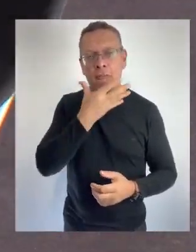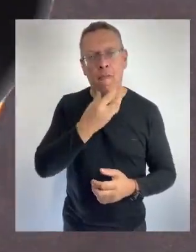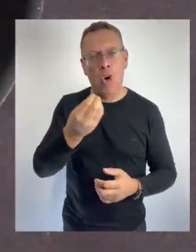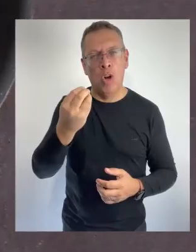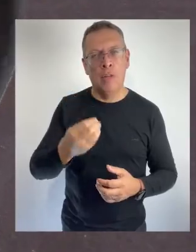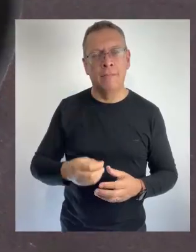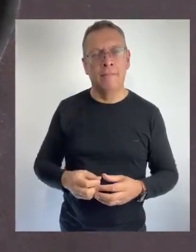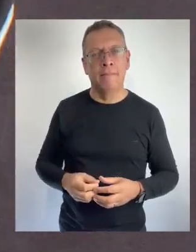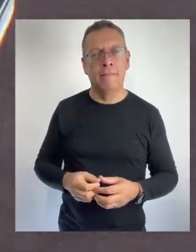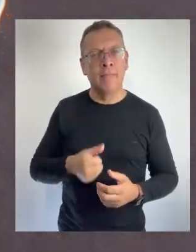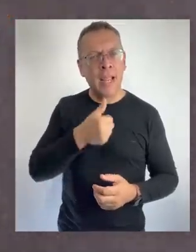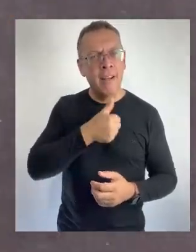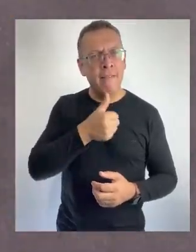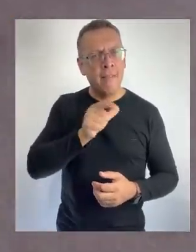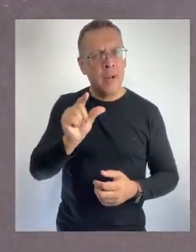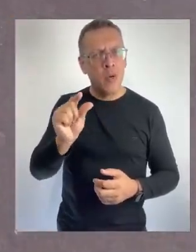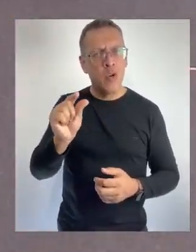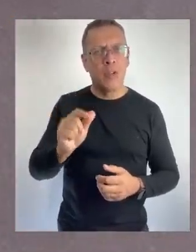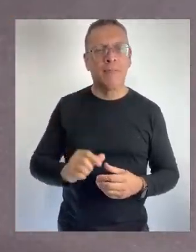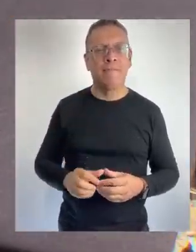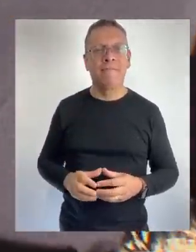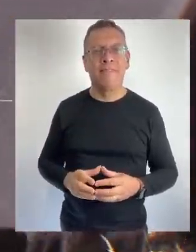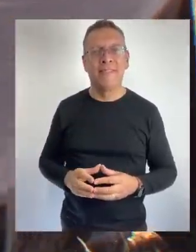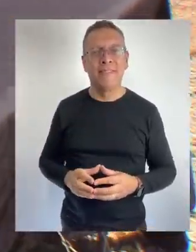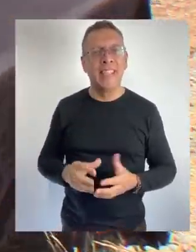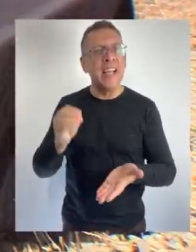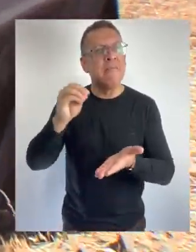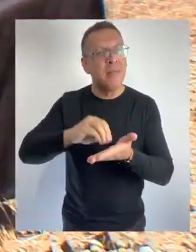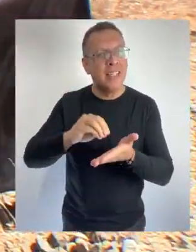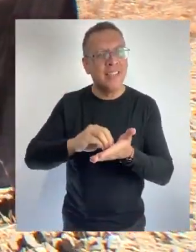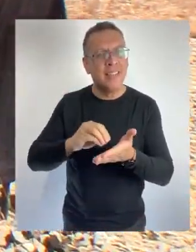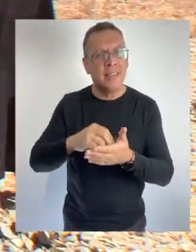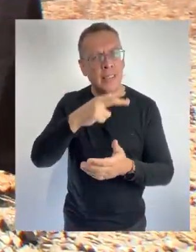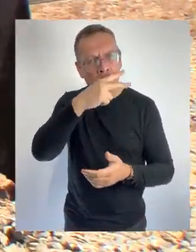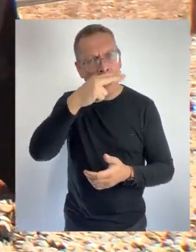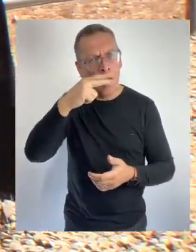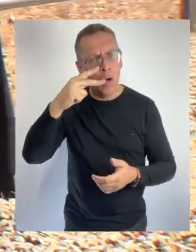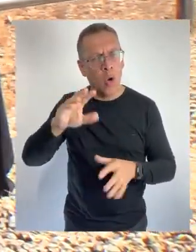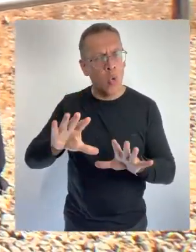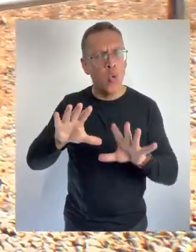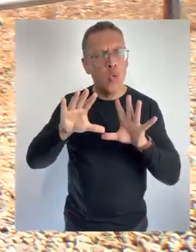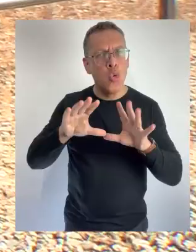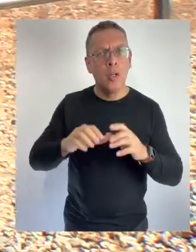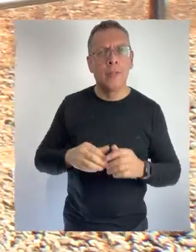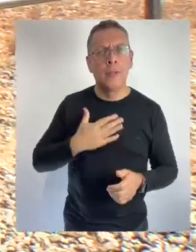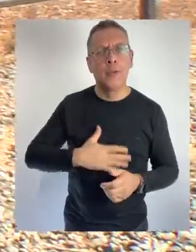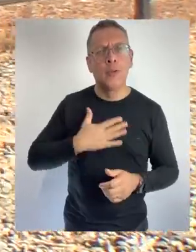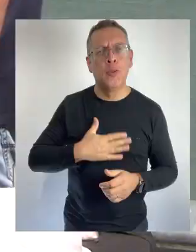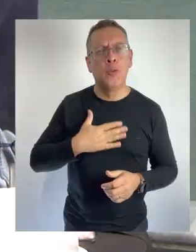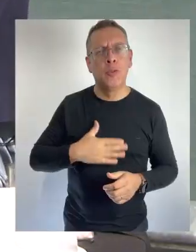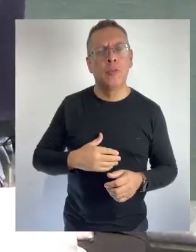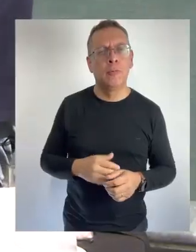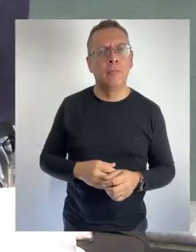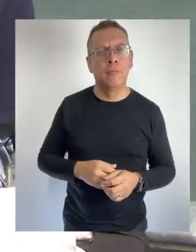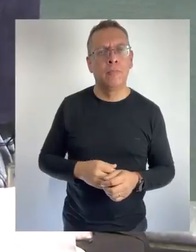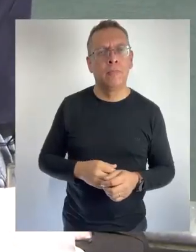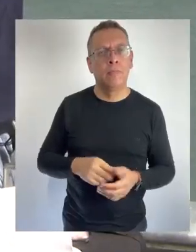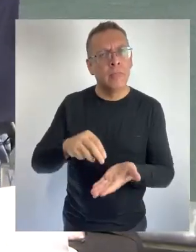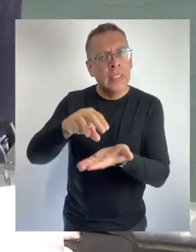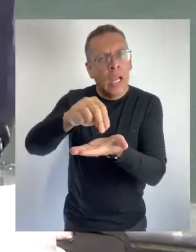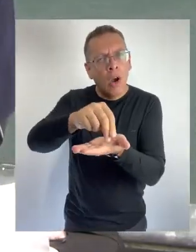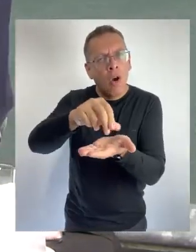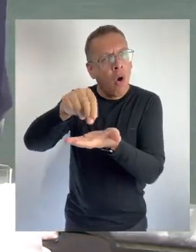Te falta un poquito. Un poquito más. Dale, bueno, olor y sin tanto condimento.